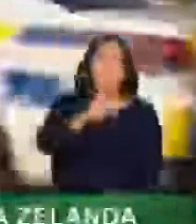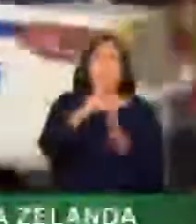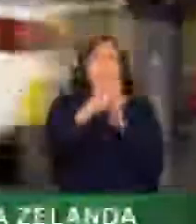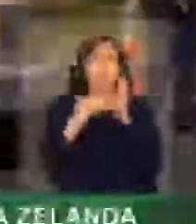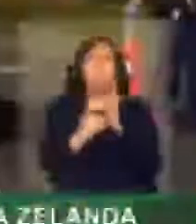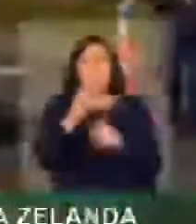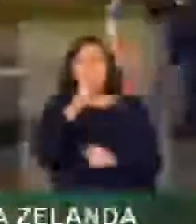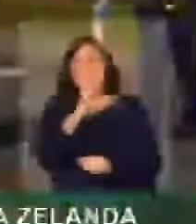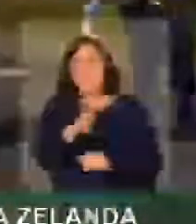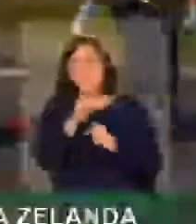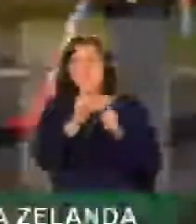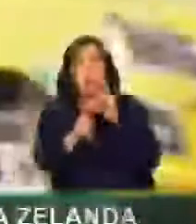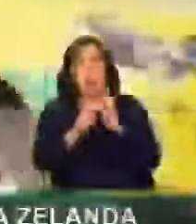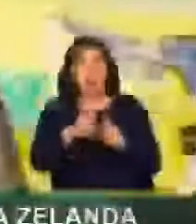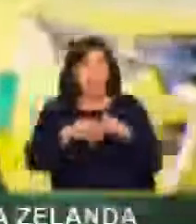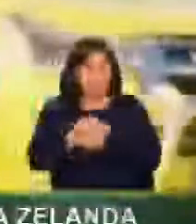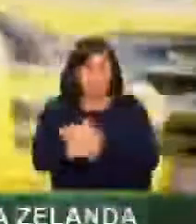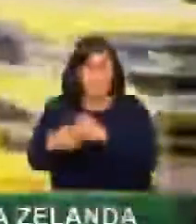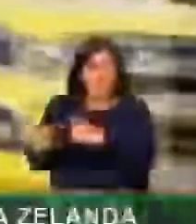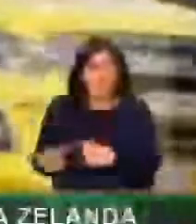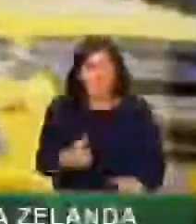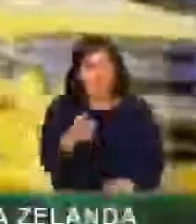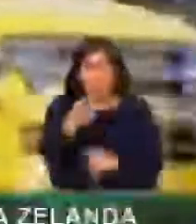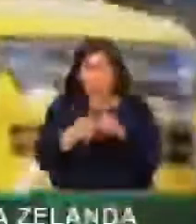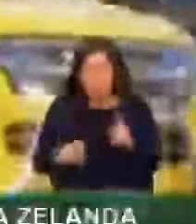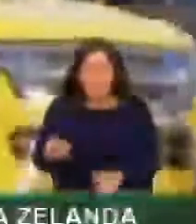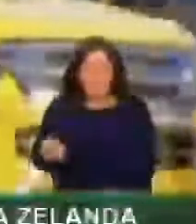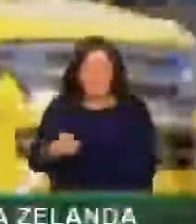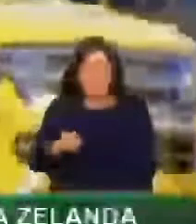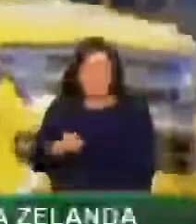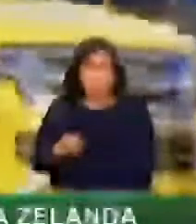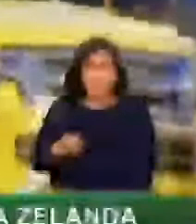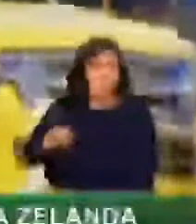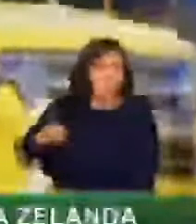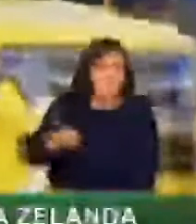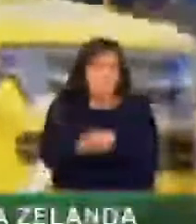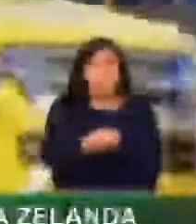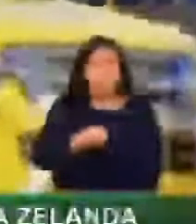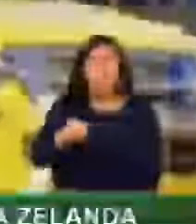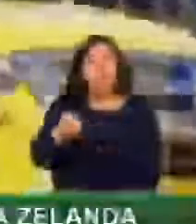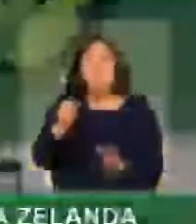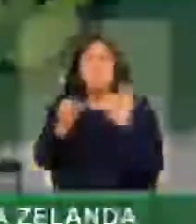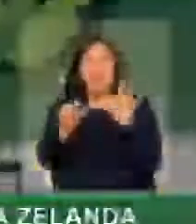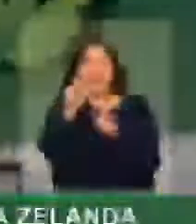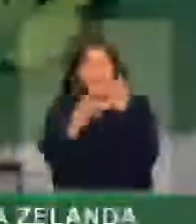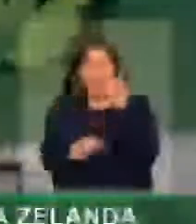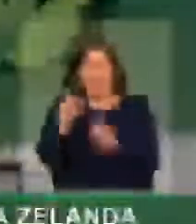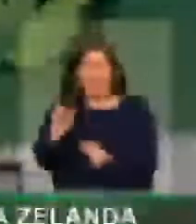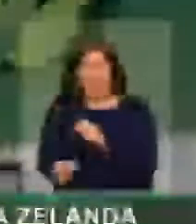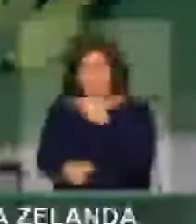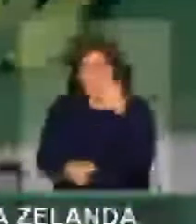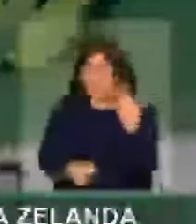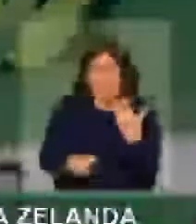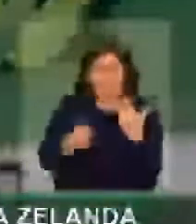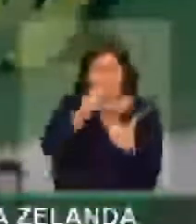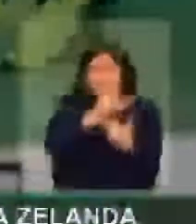2011, ingresó al supermercado, se apoderó de un cuchillo en un mostrador y apuñaló a 6 personas. 3 de ellas se encuentran en